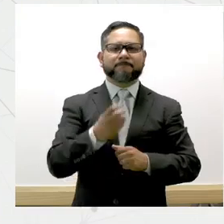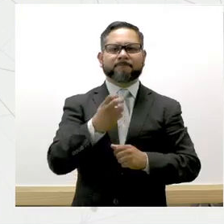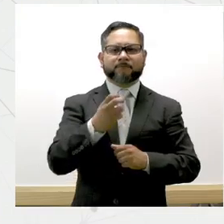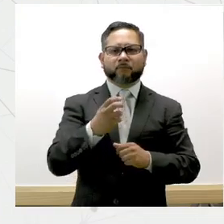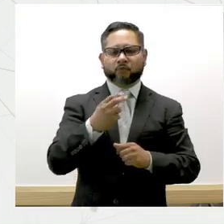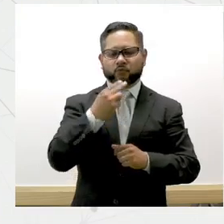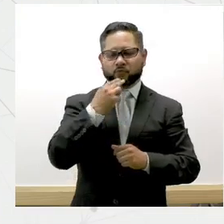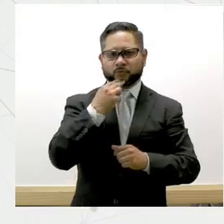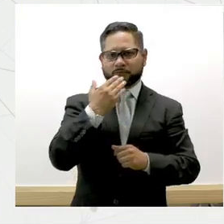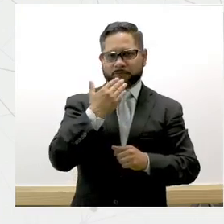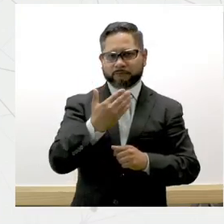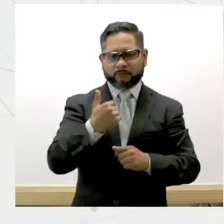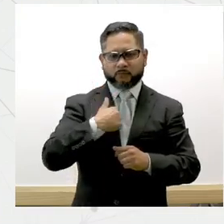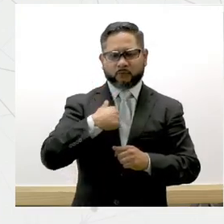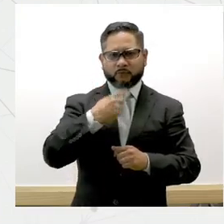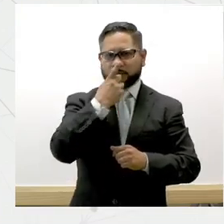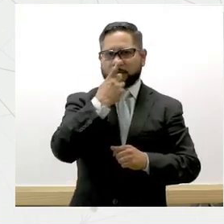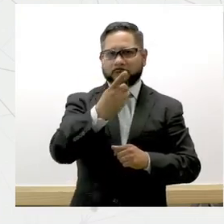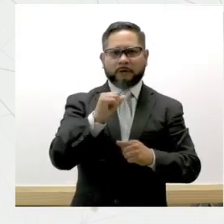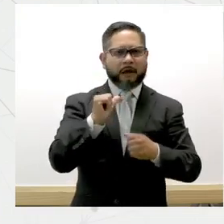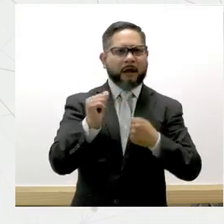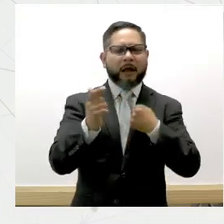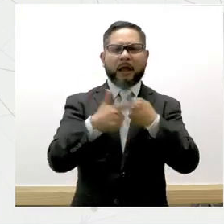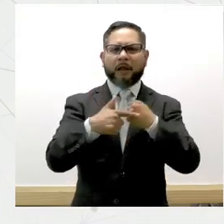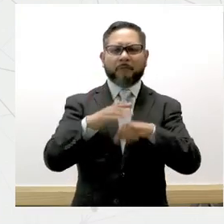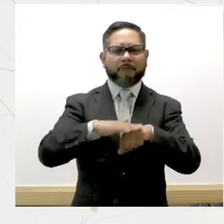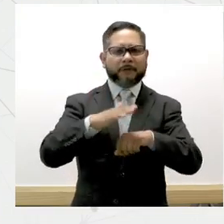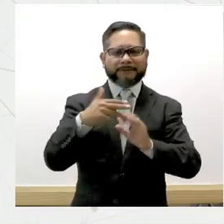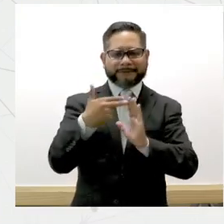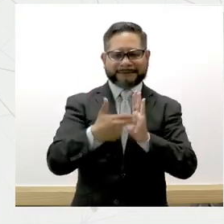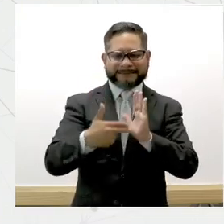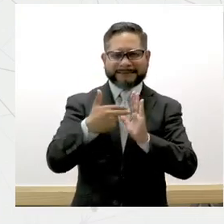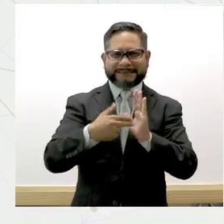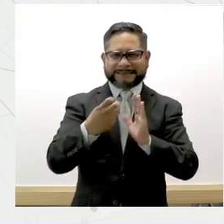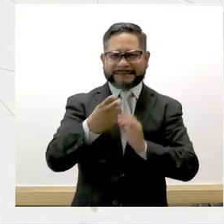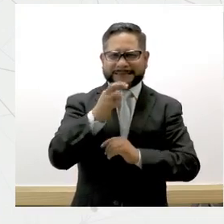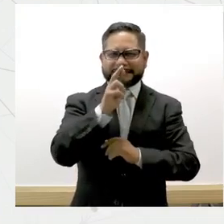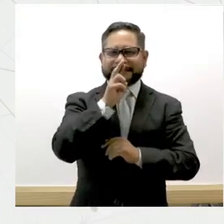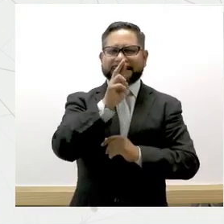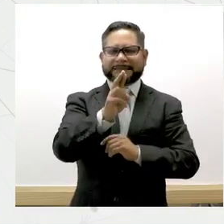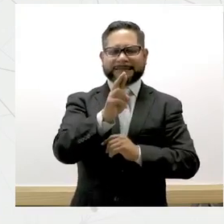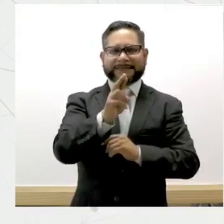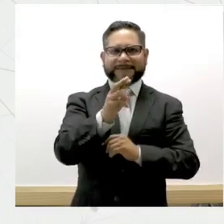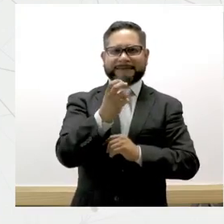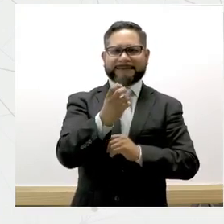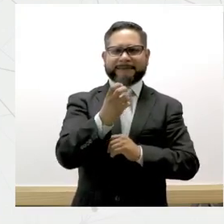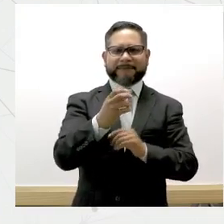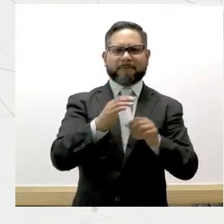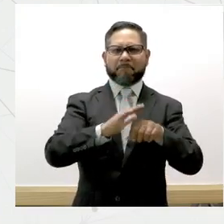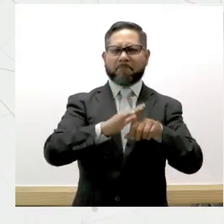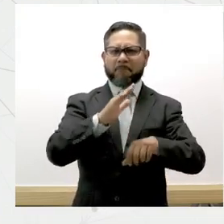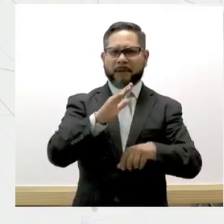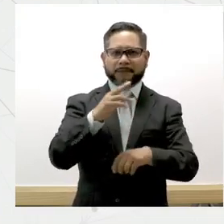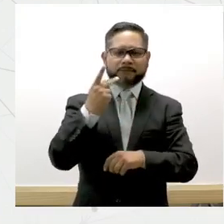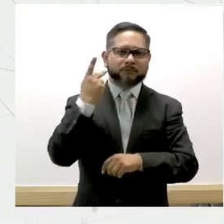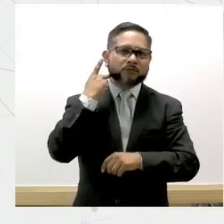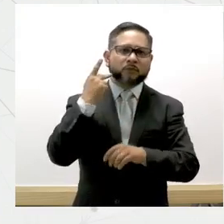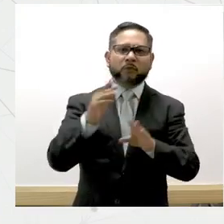¿no? Yo suelo decir que una de las preguntas más importantes que hay que responder cuando hablamos de cualquier despliegue, de cualquier política, es